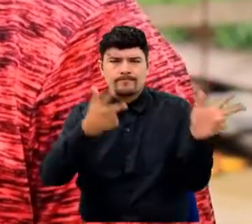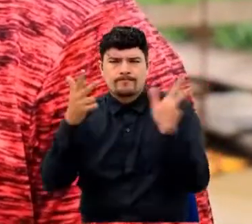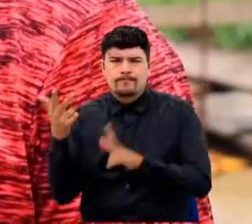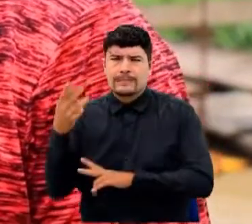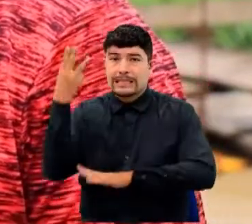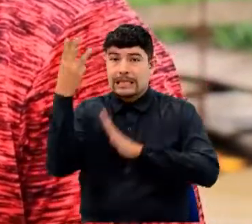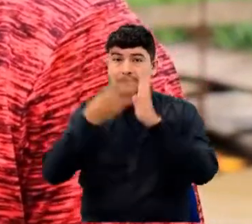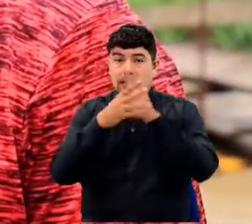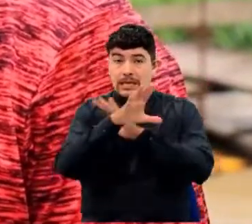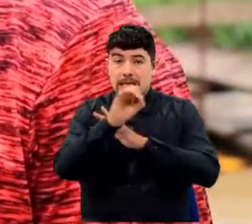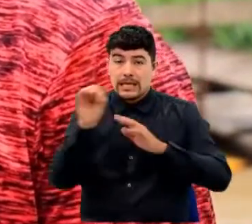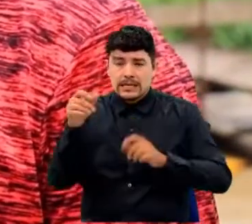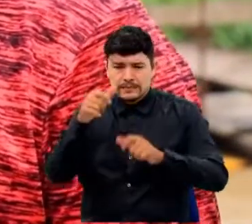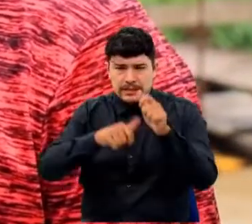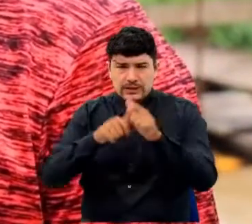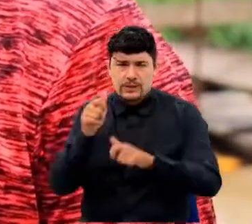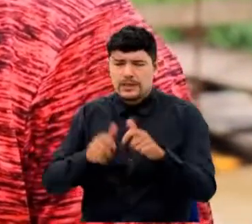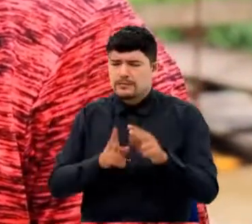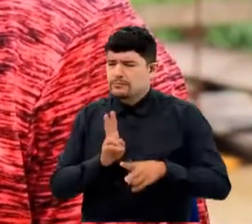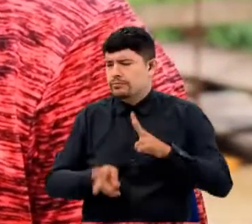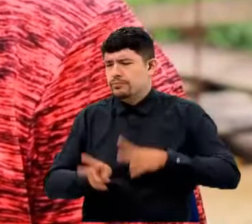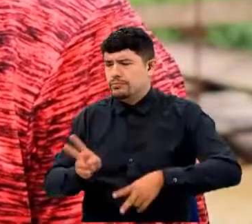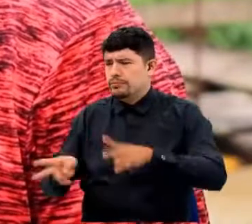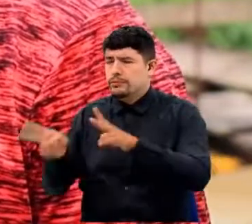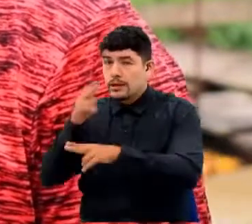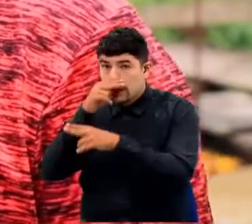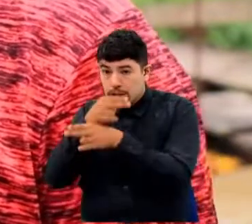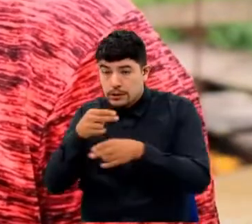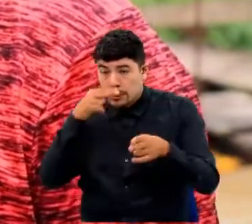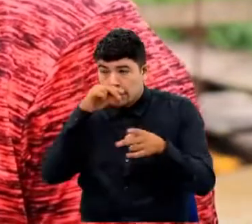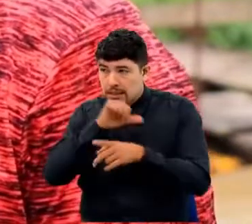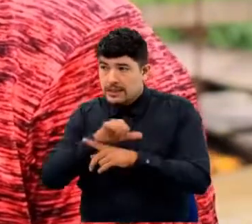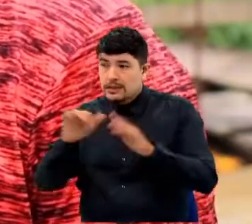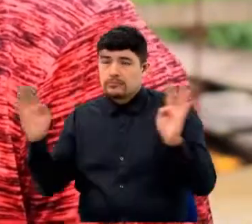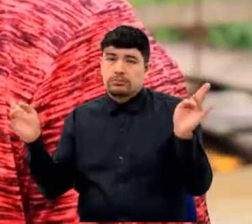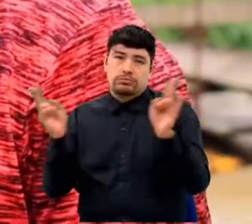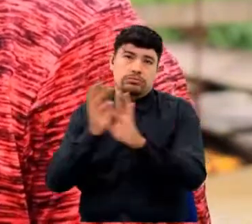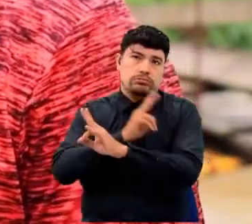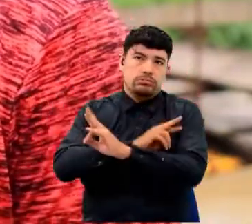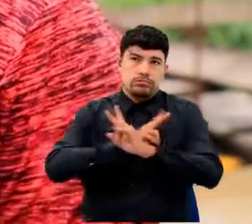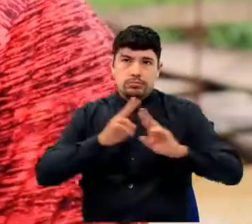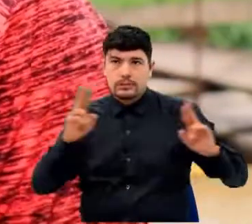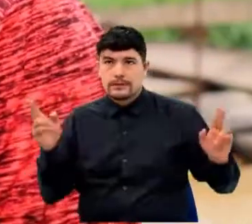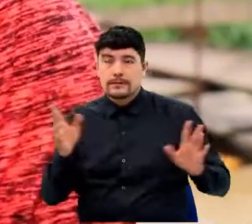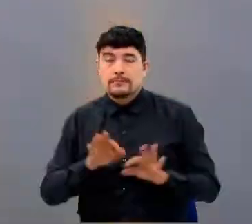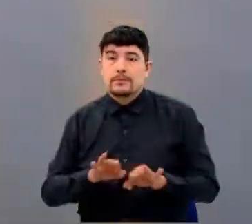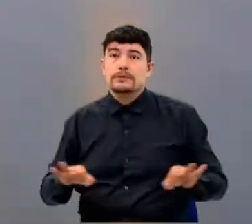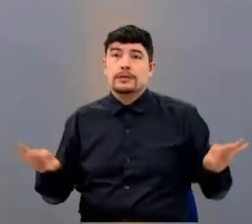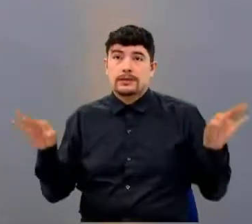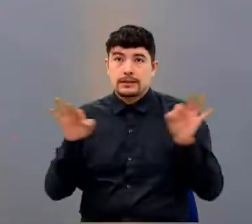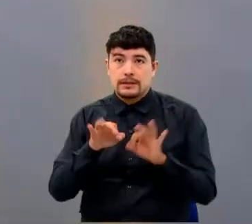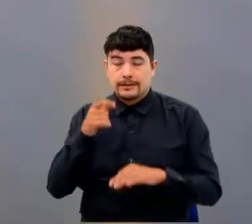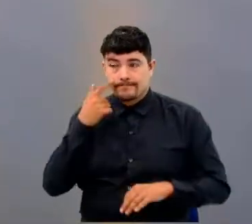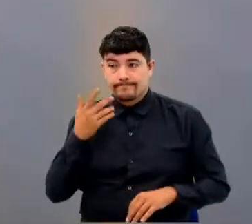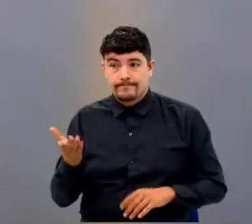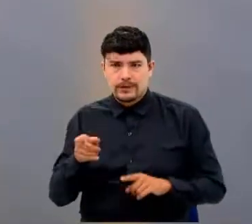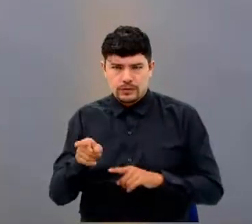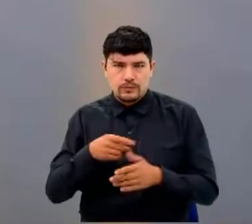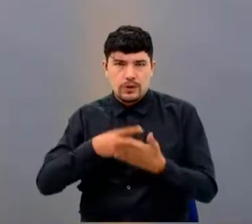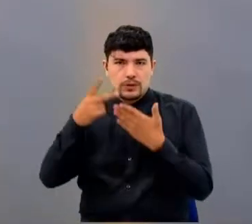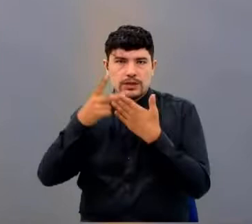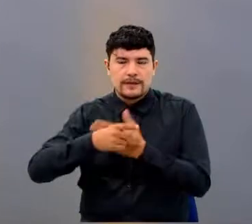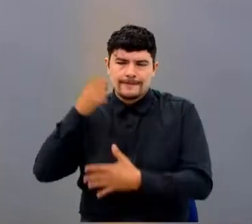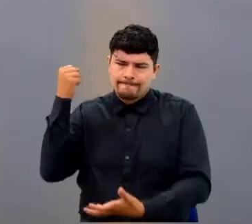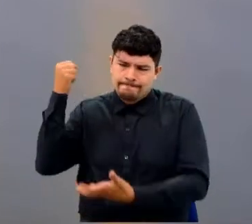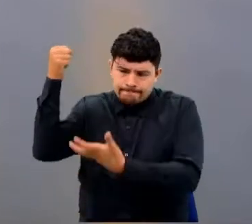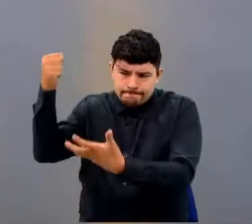embarazadas que ya se habían caído también hace poquito pues una niña de tres meses y tos se cayó se fracturó el cráneo para este proyecto se contó